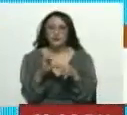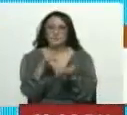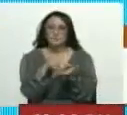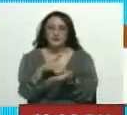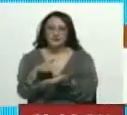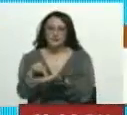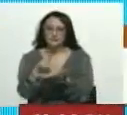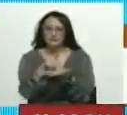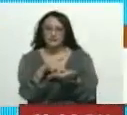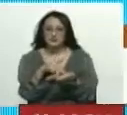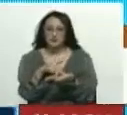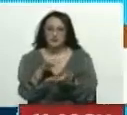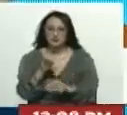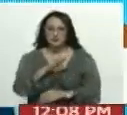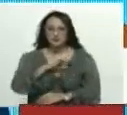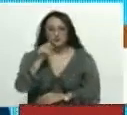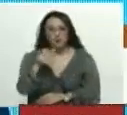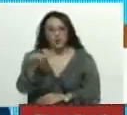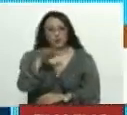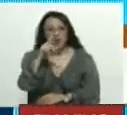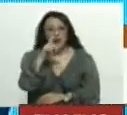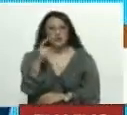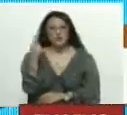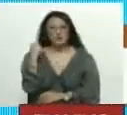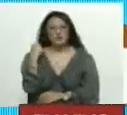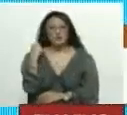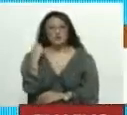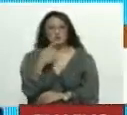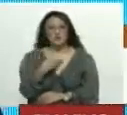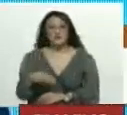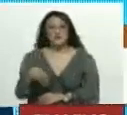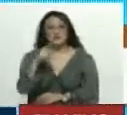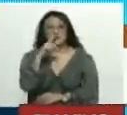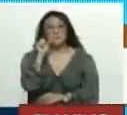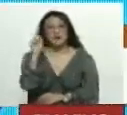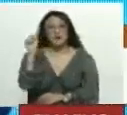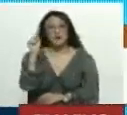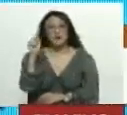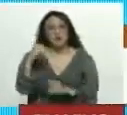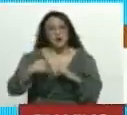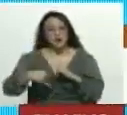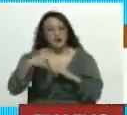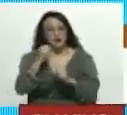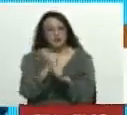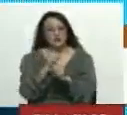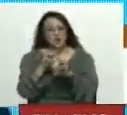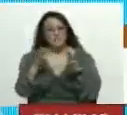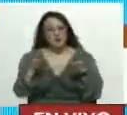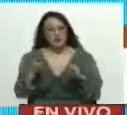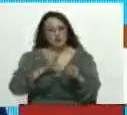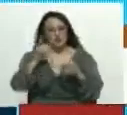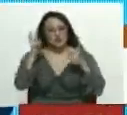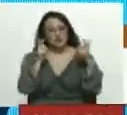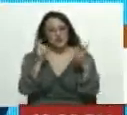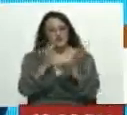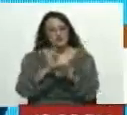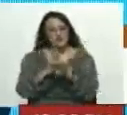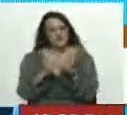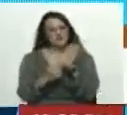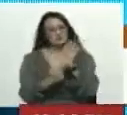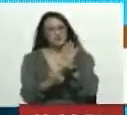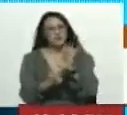en el pueblo el año pasado el presidente maduro en sus líneas estratégicas que como método chavista siempre le